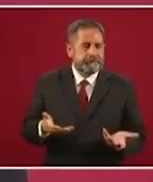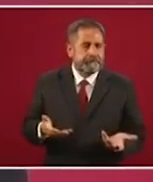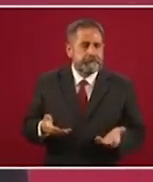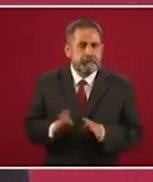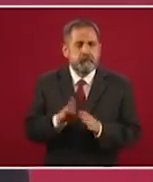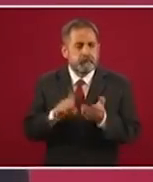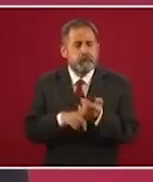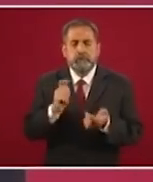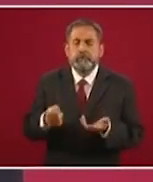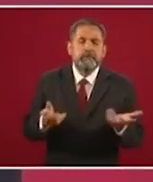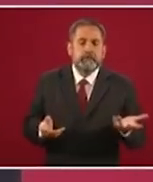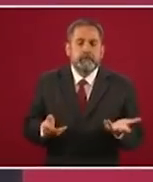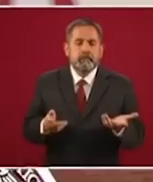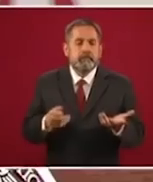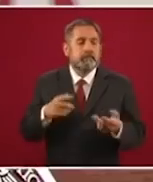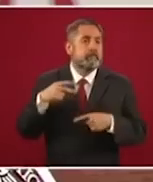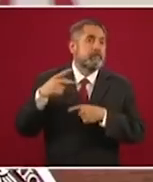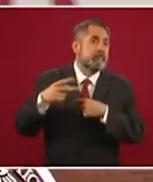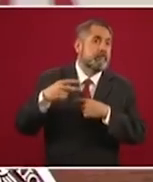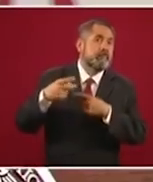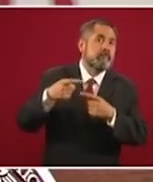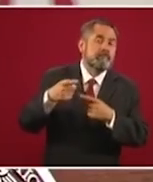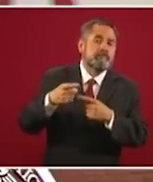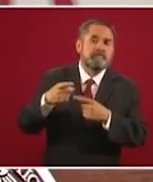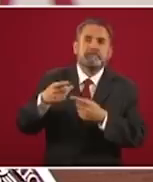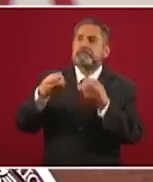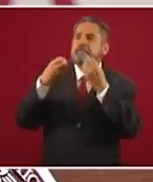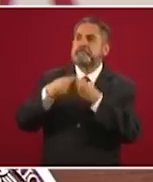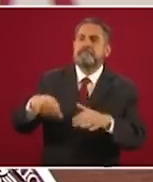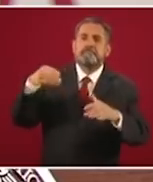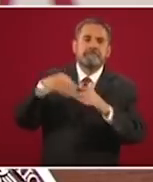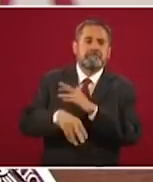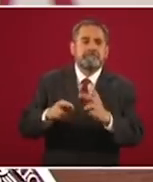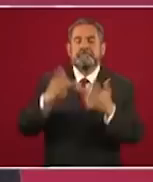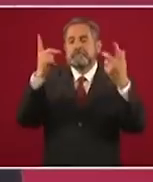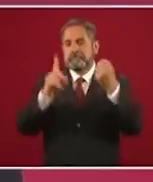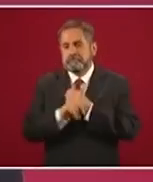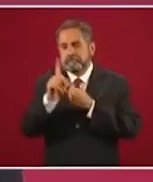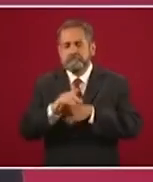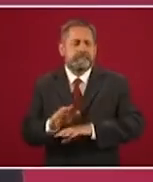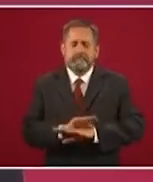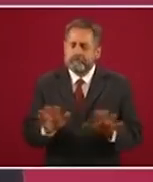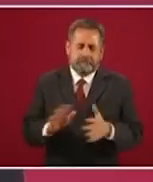evitar que estallen estos conflictos, ¿no?